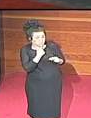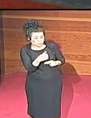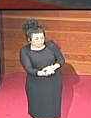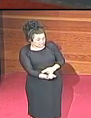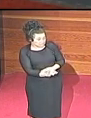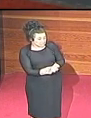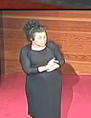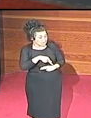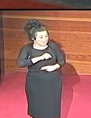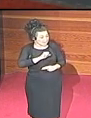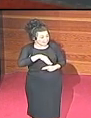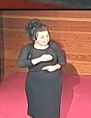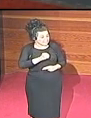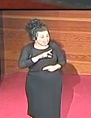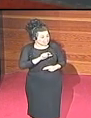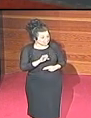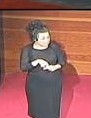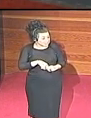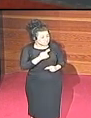palabra y la realidad se esfumará.